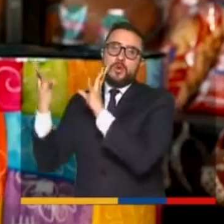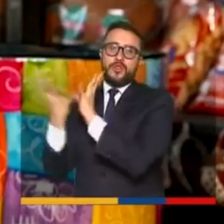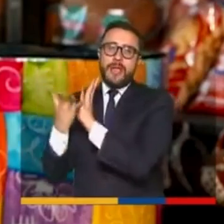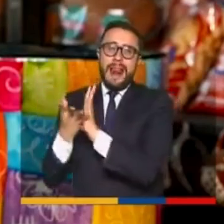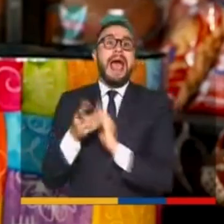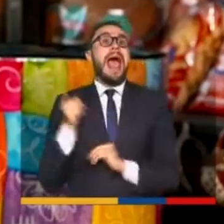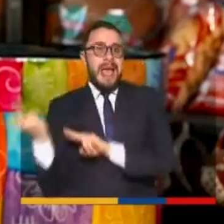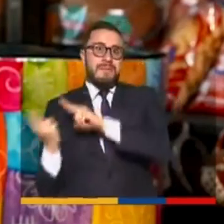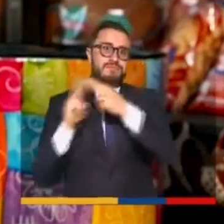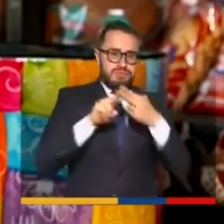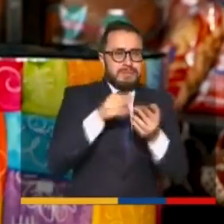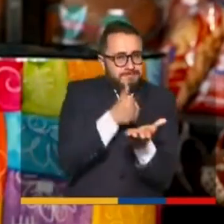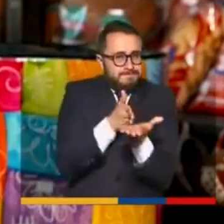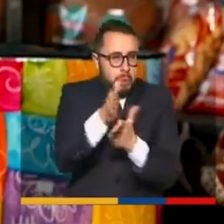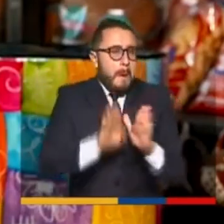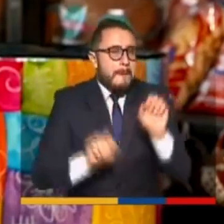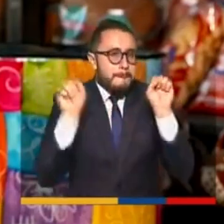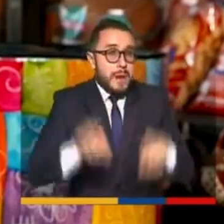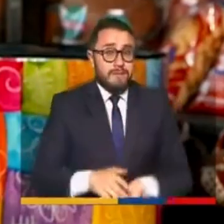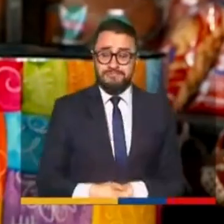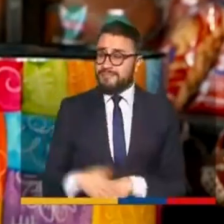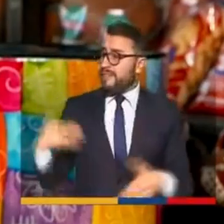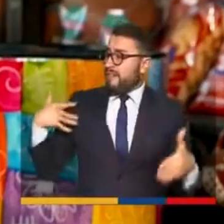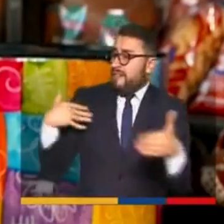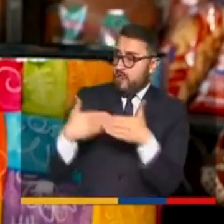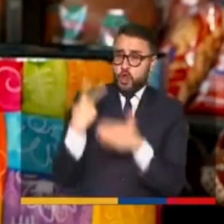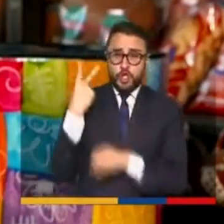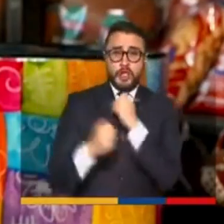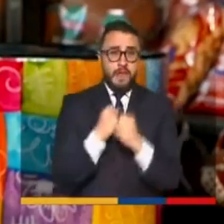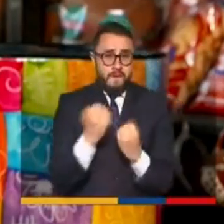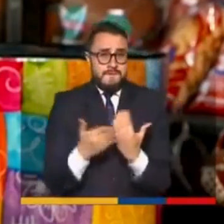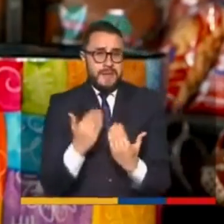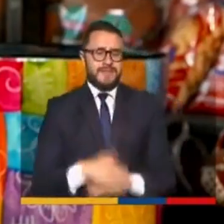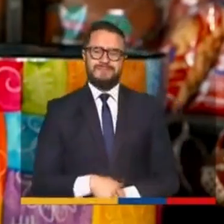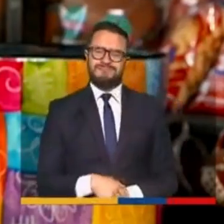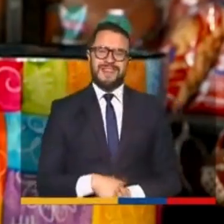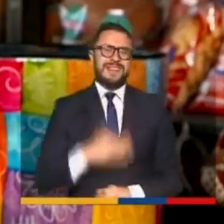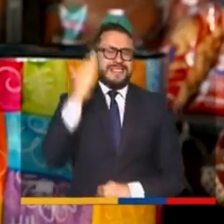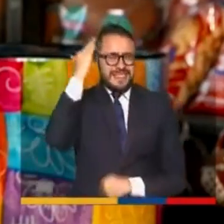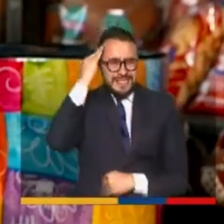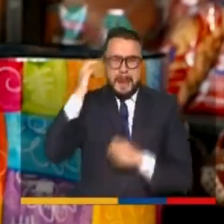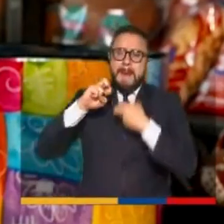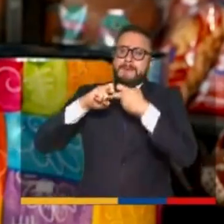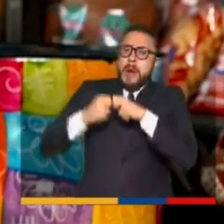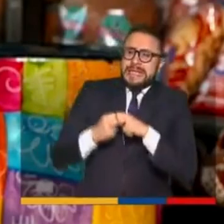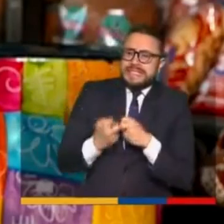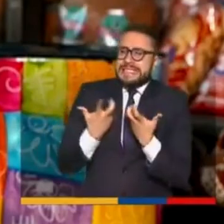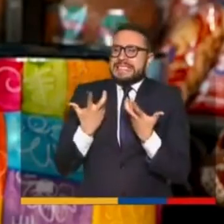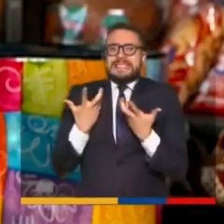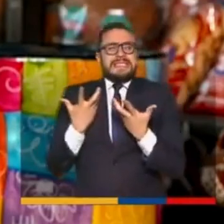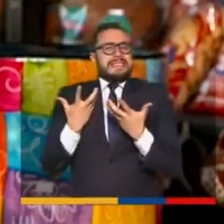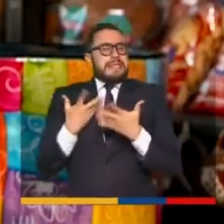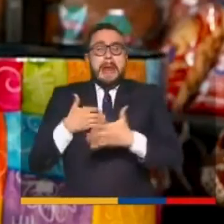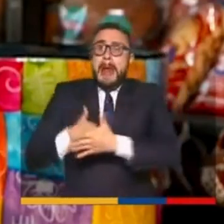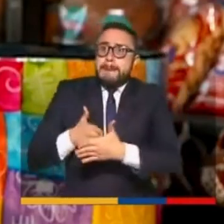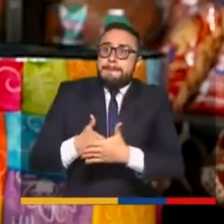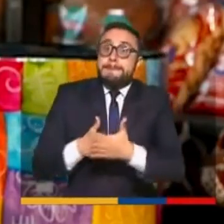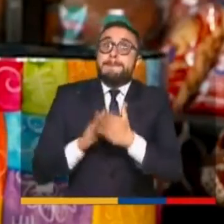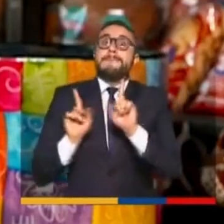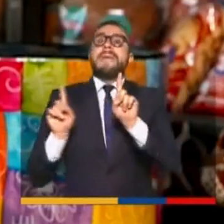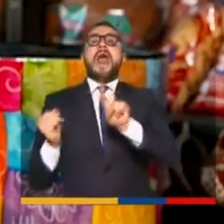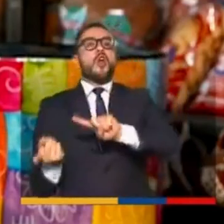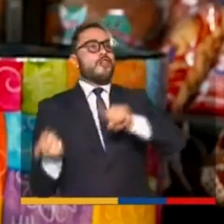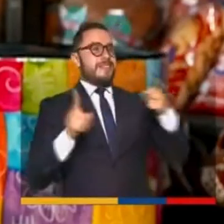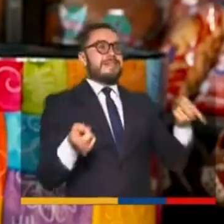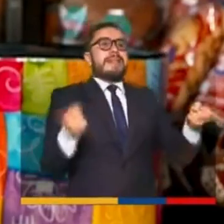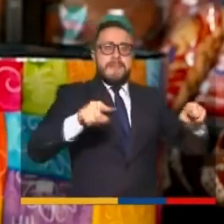años fáciles. Hemos tenido problemas, obstáculos, pero también logros y satisfacciones. Nos